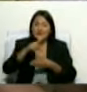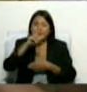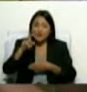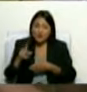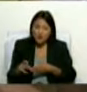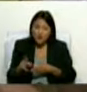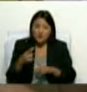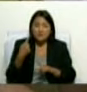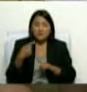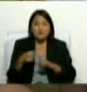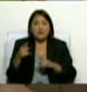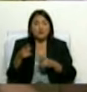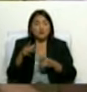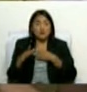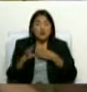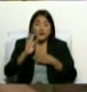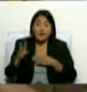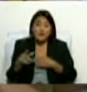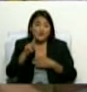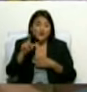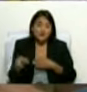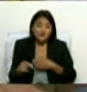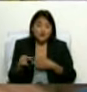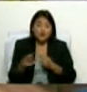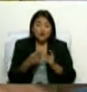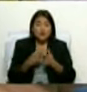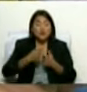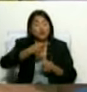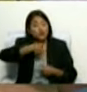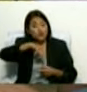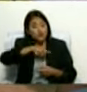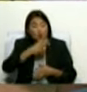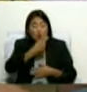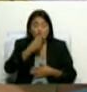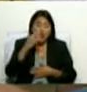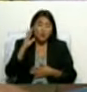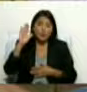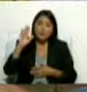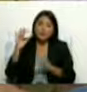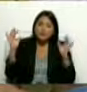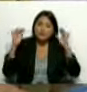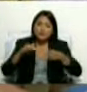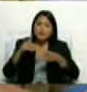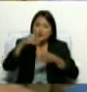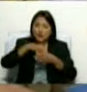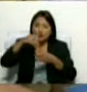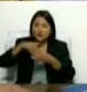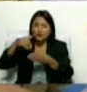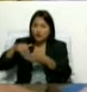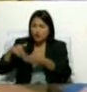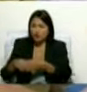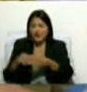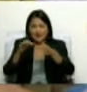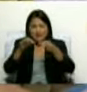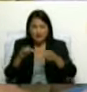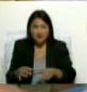está consultando en su referente nos obliga, nos compromete a una participación masiva, activa.